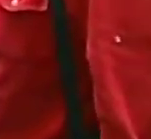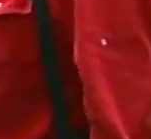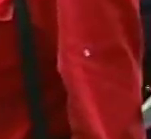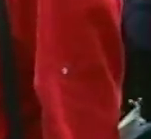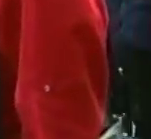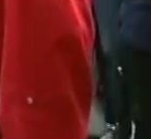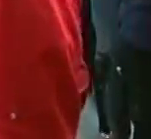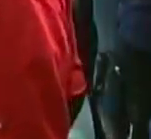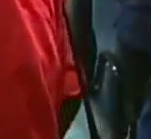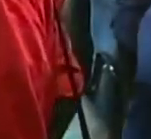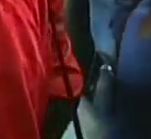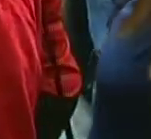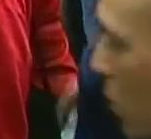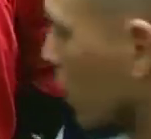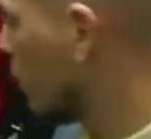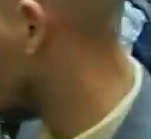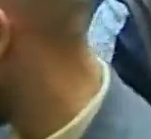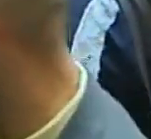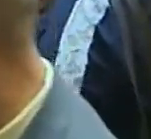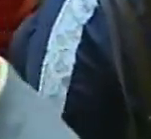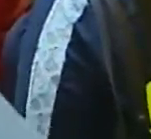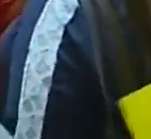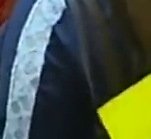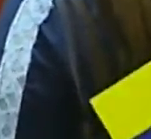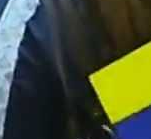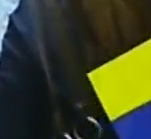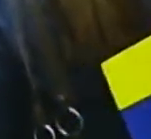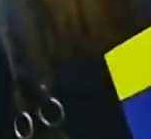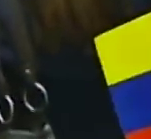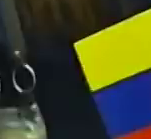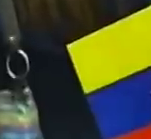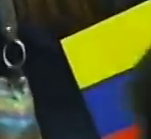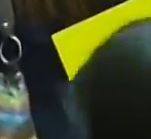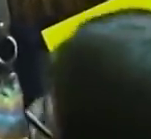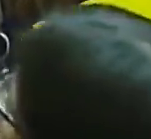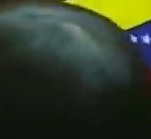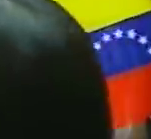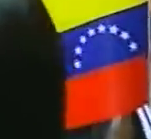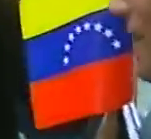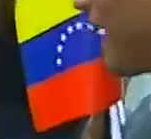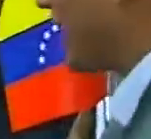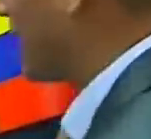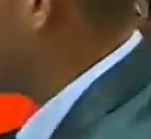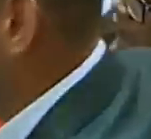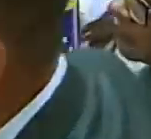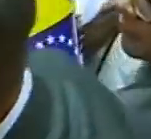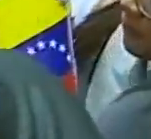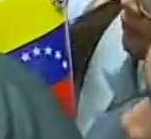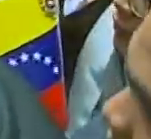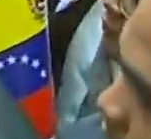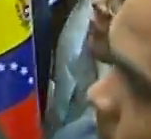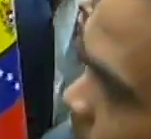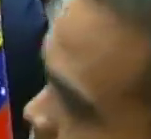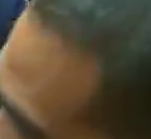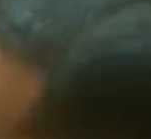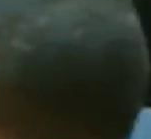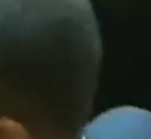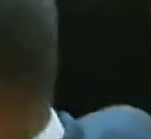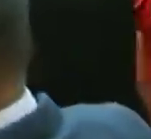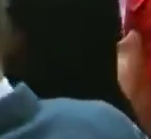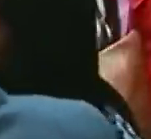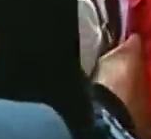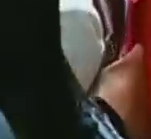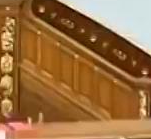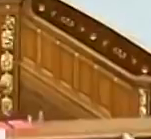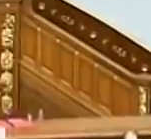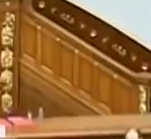este instrumento legal. El artículo 11 pues consta de que los partidos políticos que inciten a la violencia o discriminación no podrán,